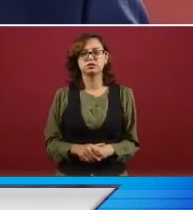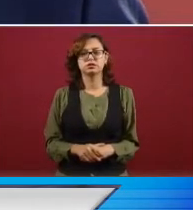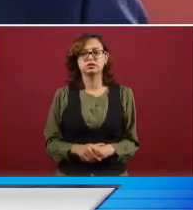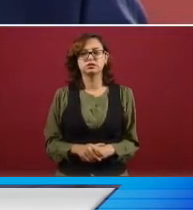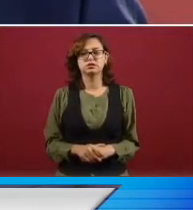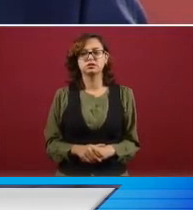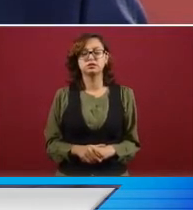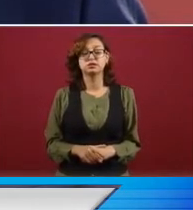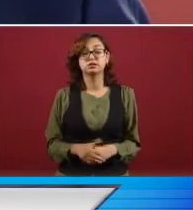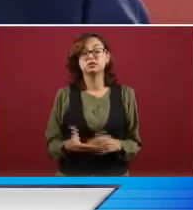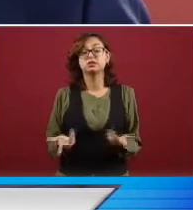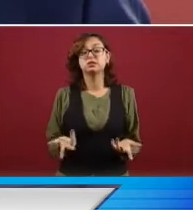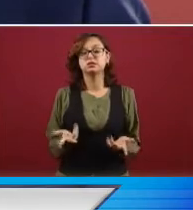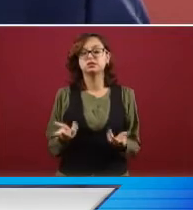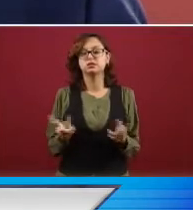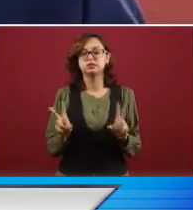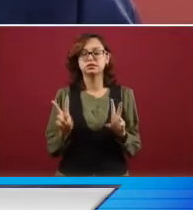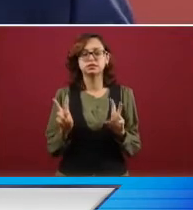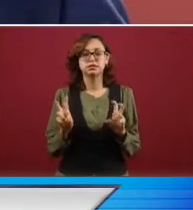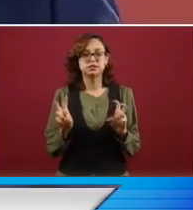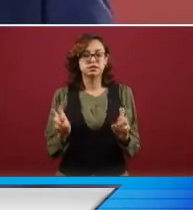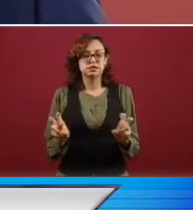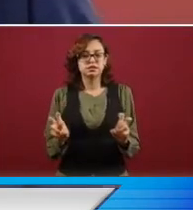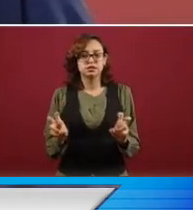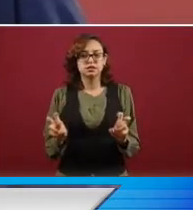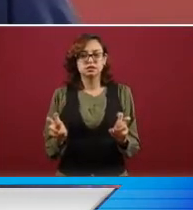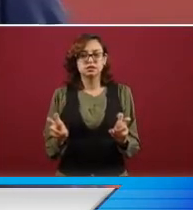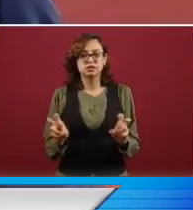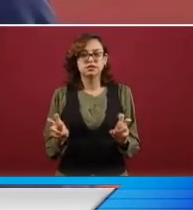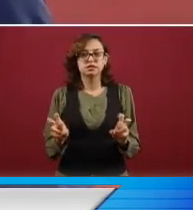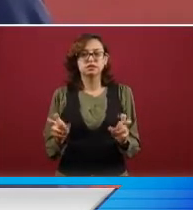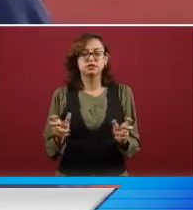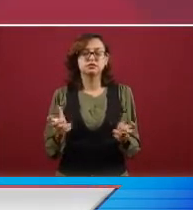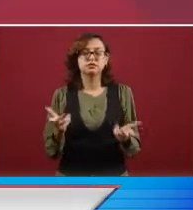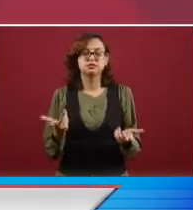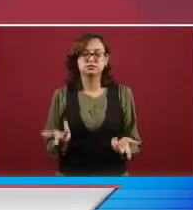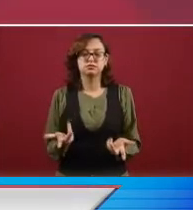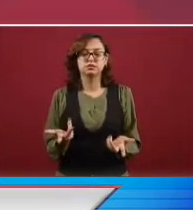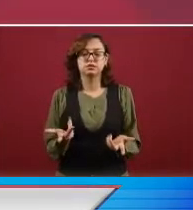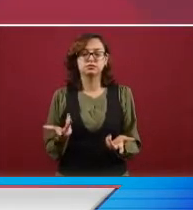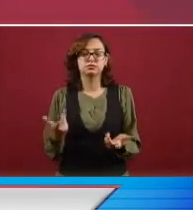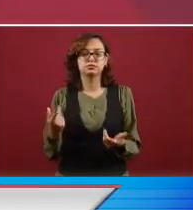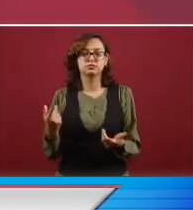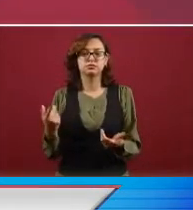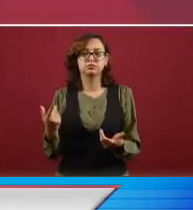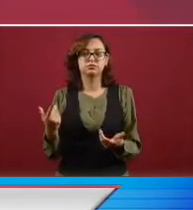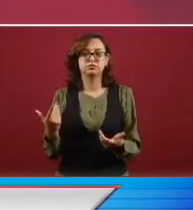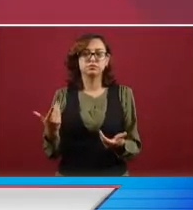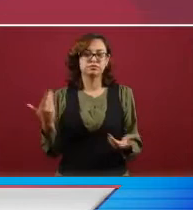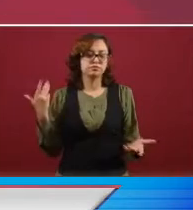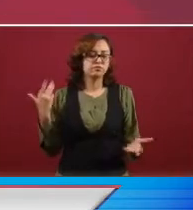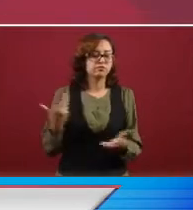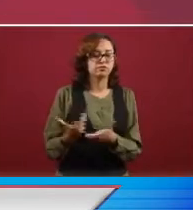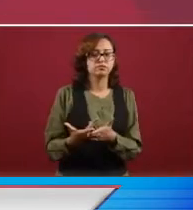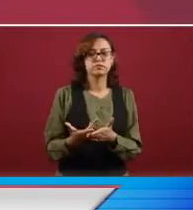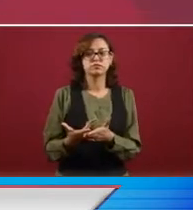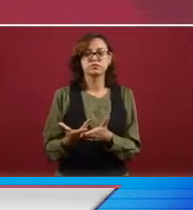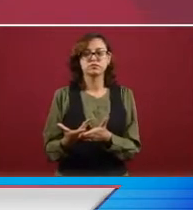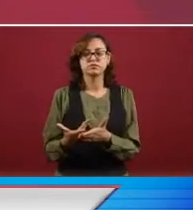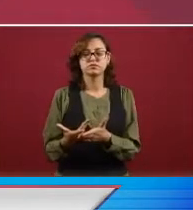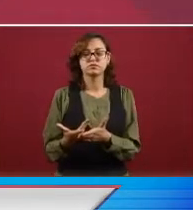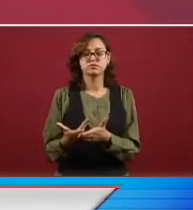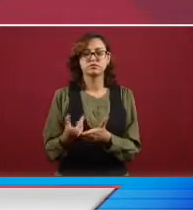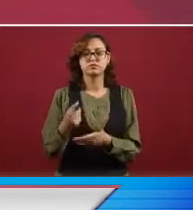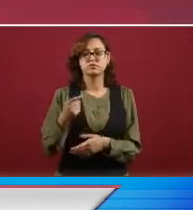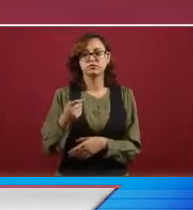en una invasión y mantener o promover un gobierno por medio de la fuerza. Esto una vez de que un periodista se pronunció por la independencia de la isla de Puerto